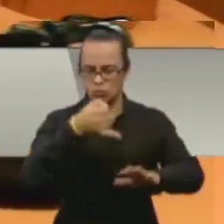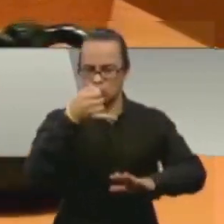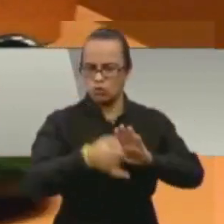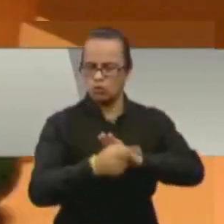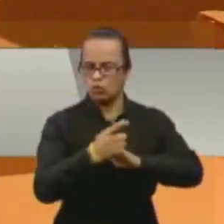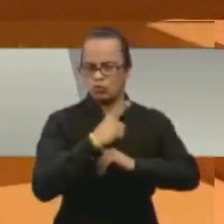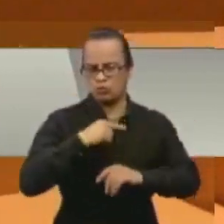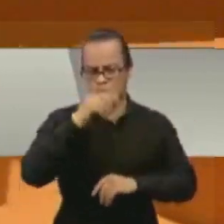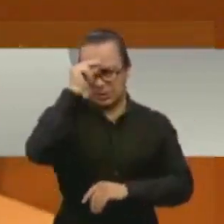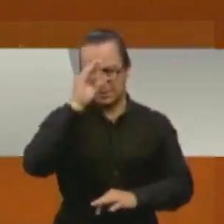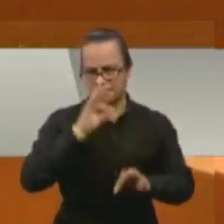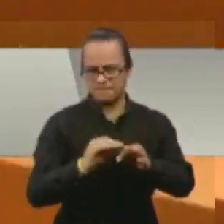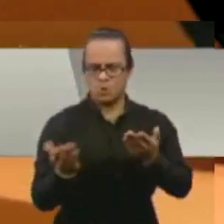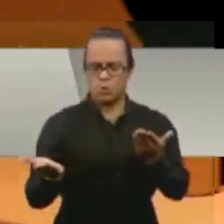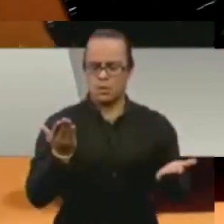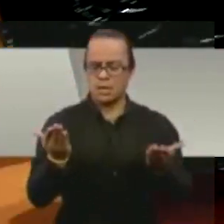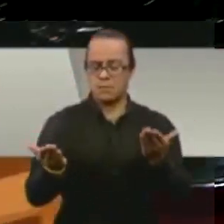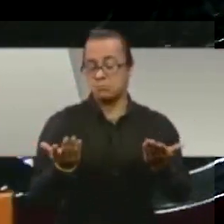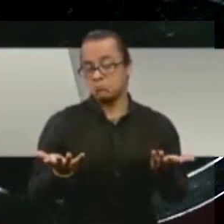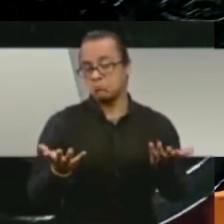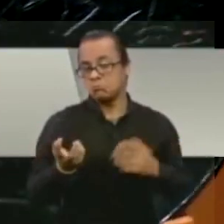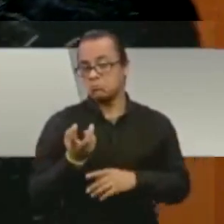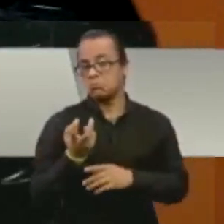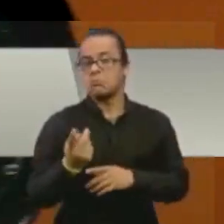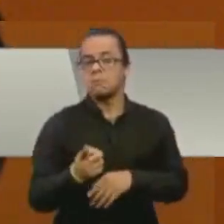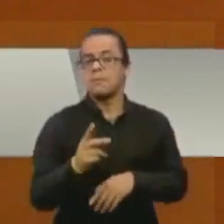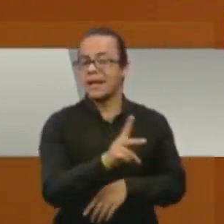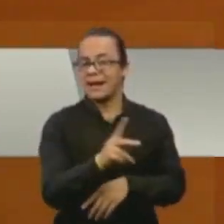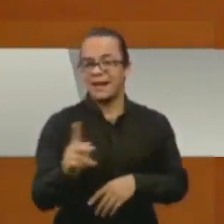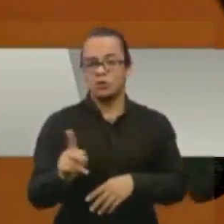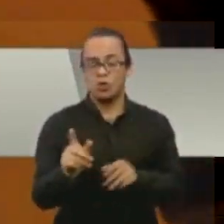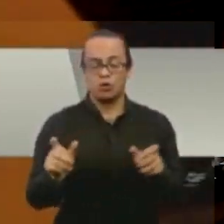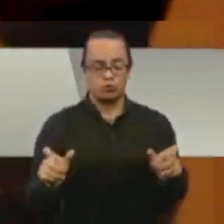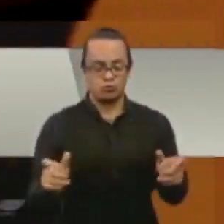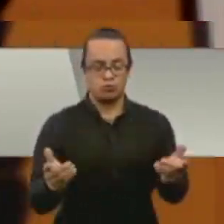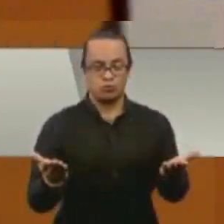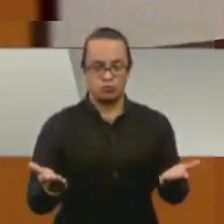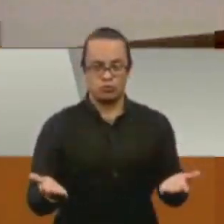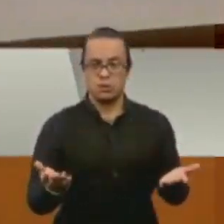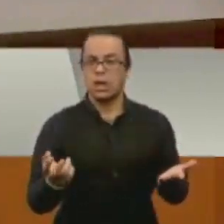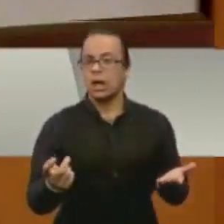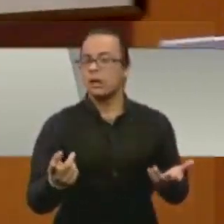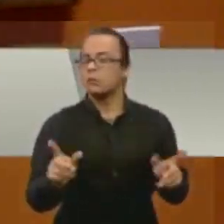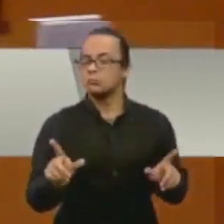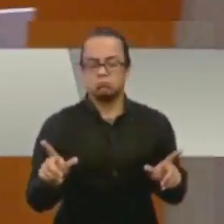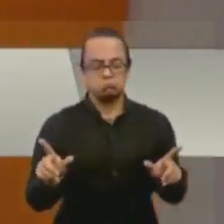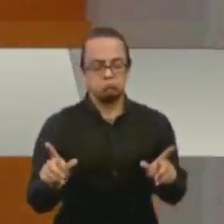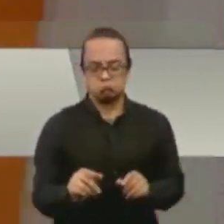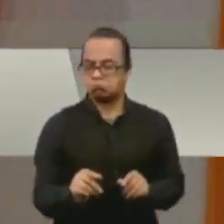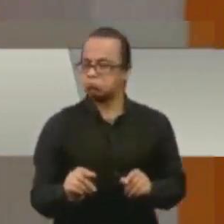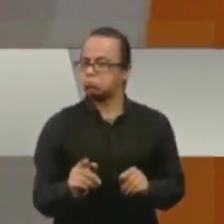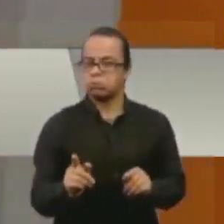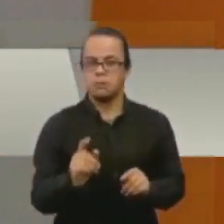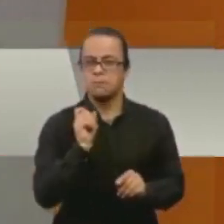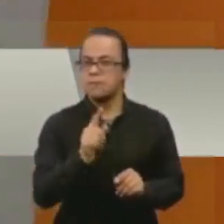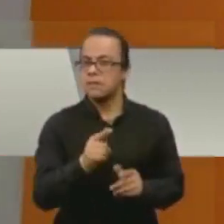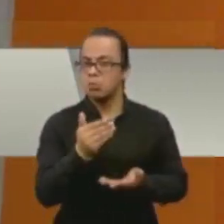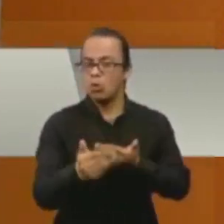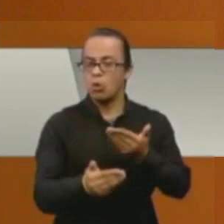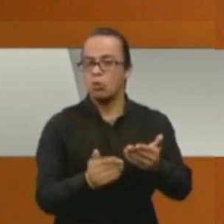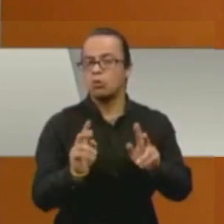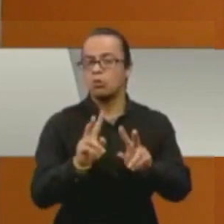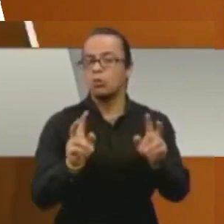carácter académico, y darnos cuenta de que ambas abrevan de la misma fuente, que es